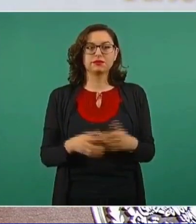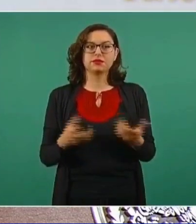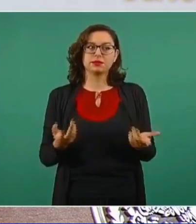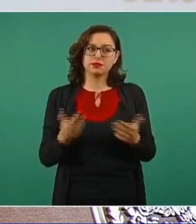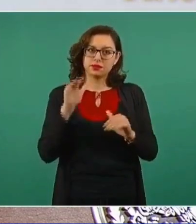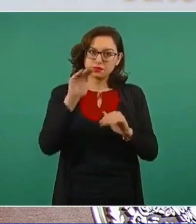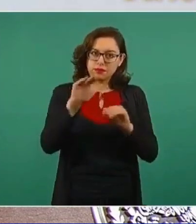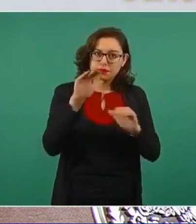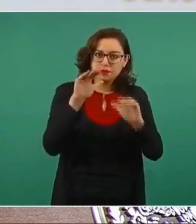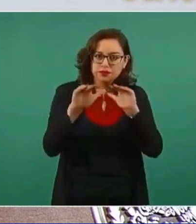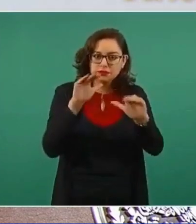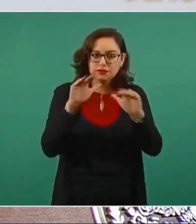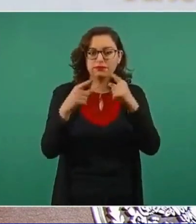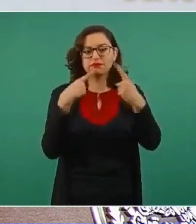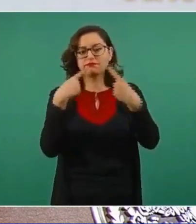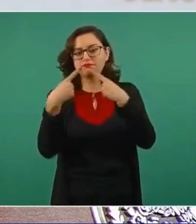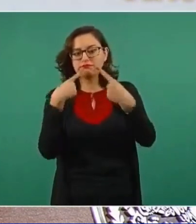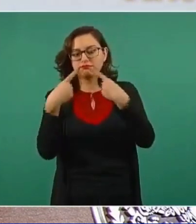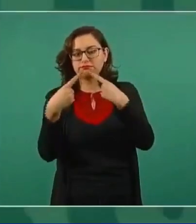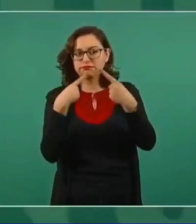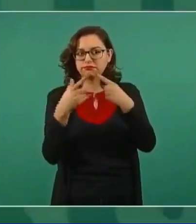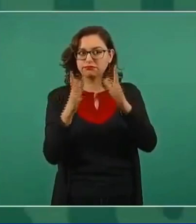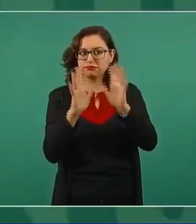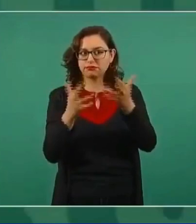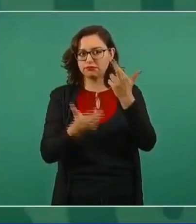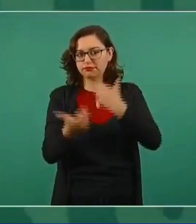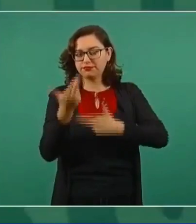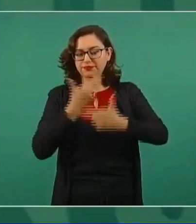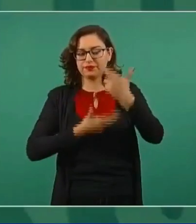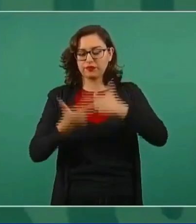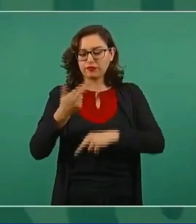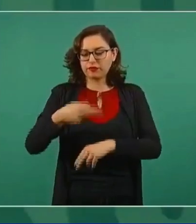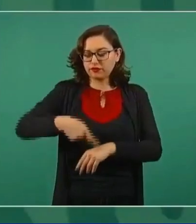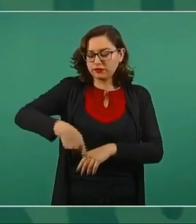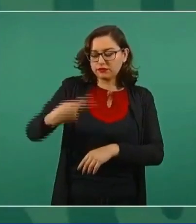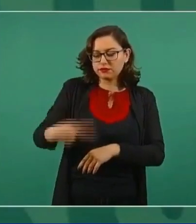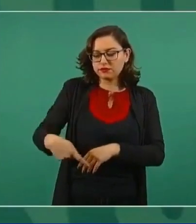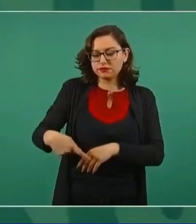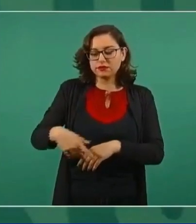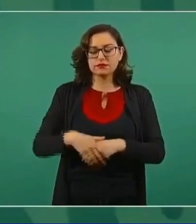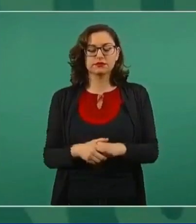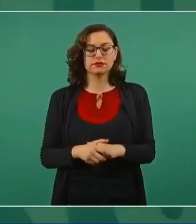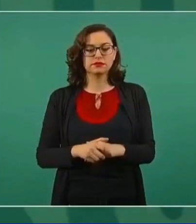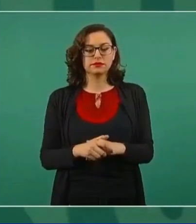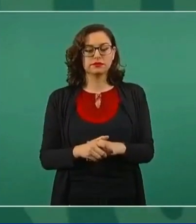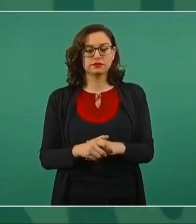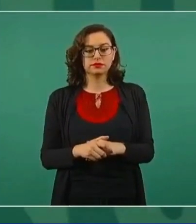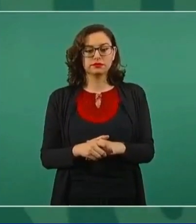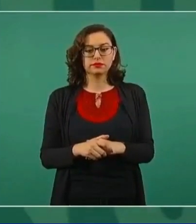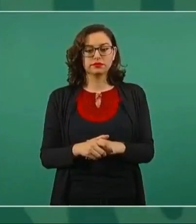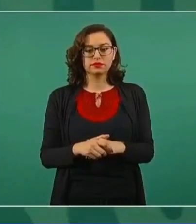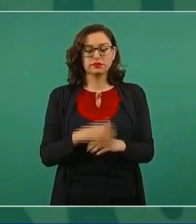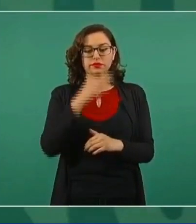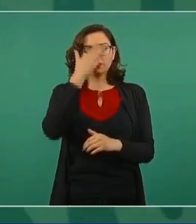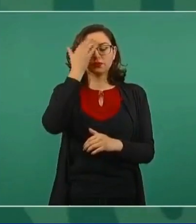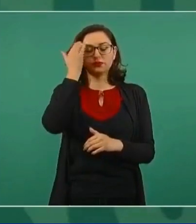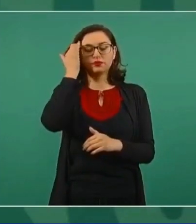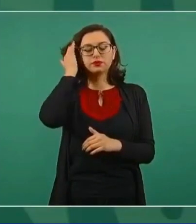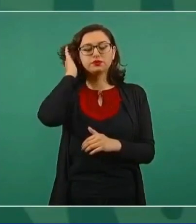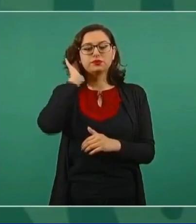Entonces, ahí queremos resolverlo también. Y luego vamos a